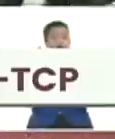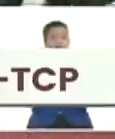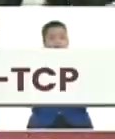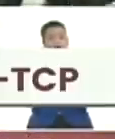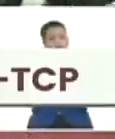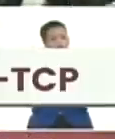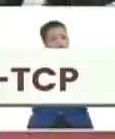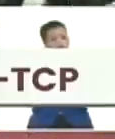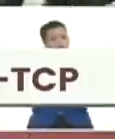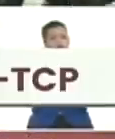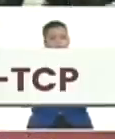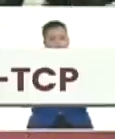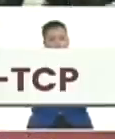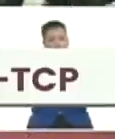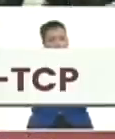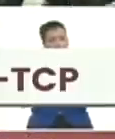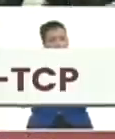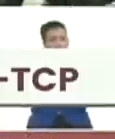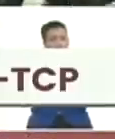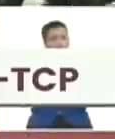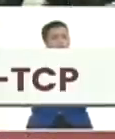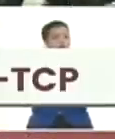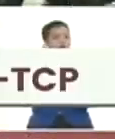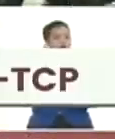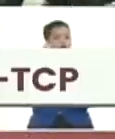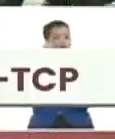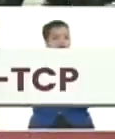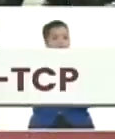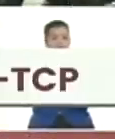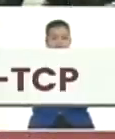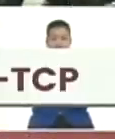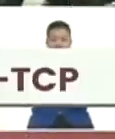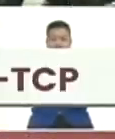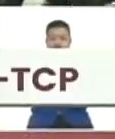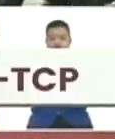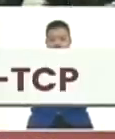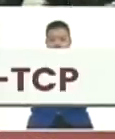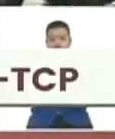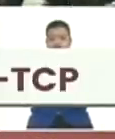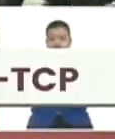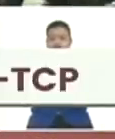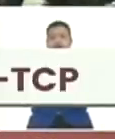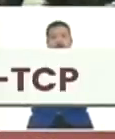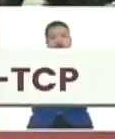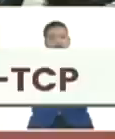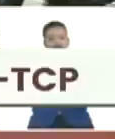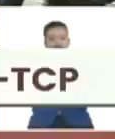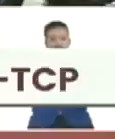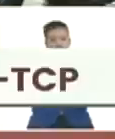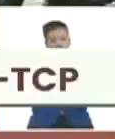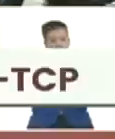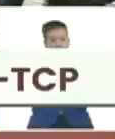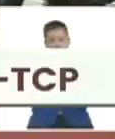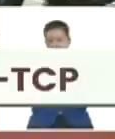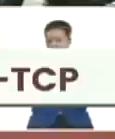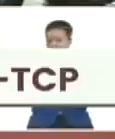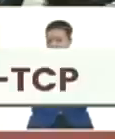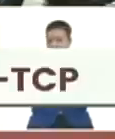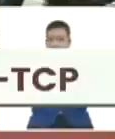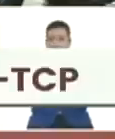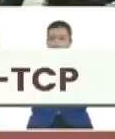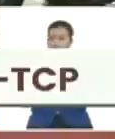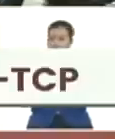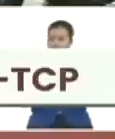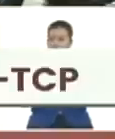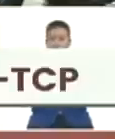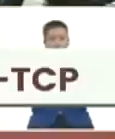y juntos a las mujeres y hombres que con dignidad, a pesar de su origen de clase, estamos comprometidos con las causas nobles